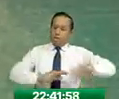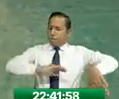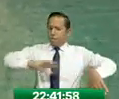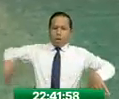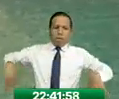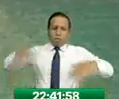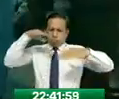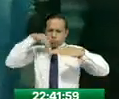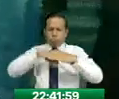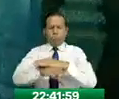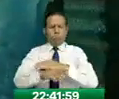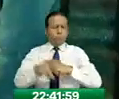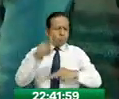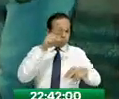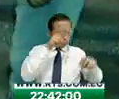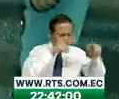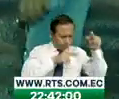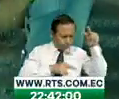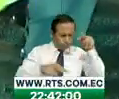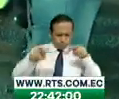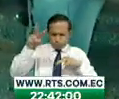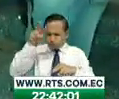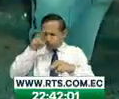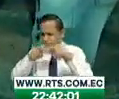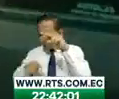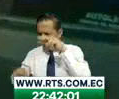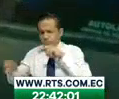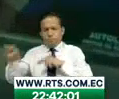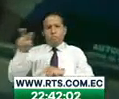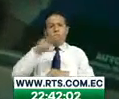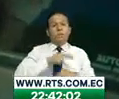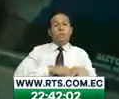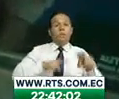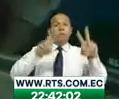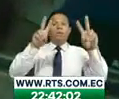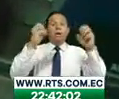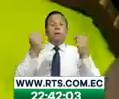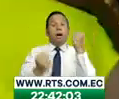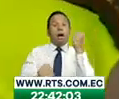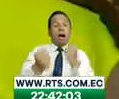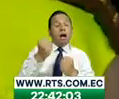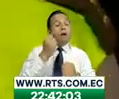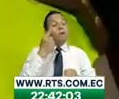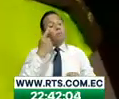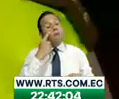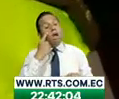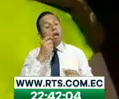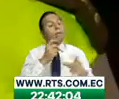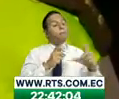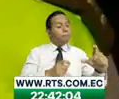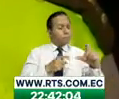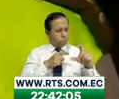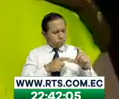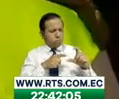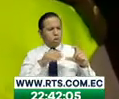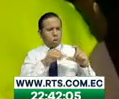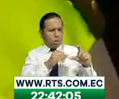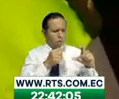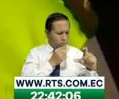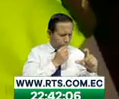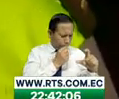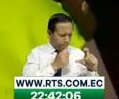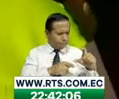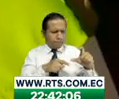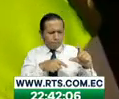los ocupantes y verificó la procedencia y documentación de los vehículos. Se ha logrado en el transcurso del día